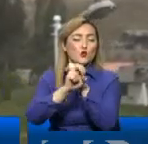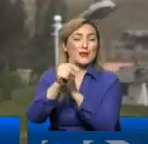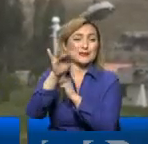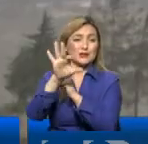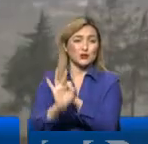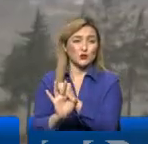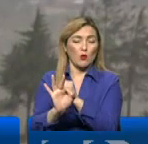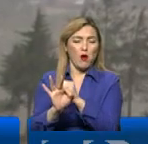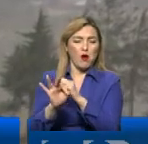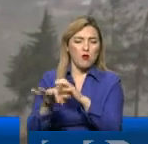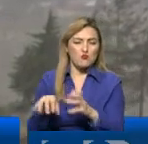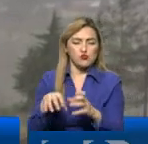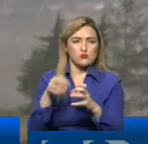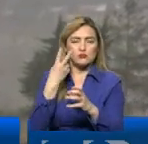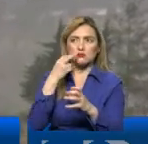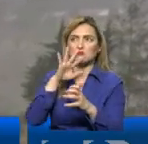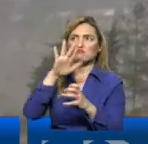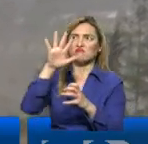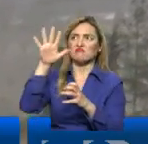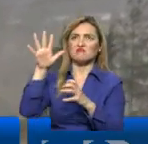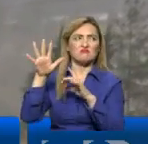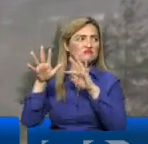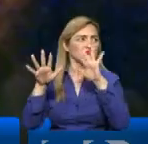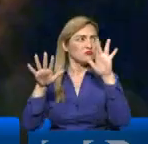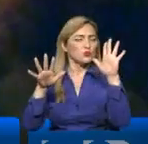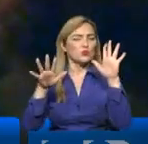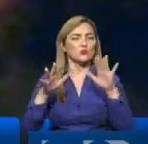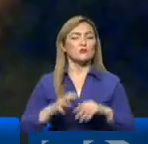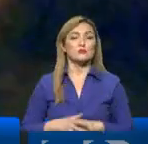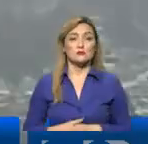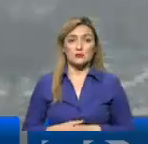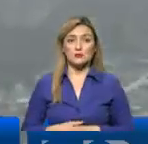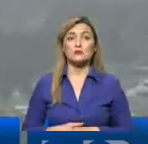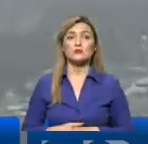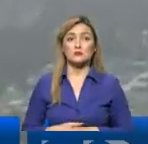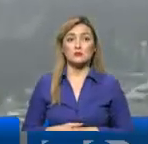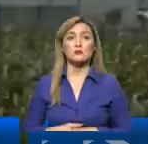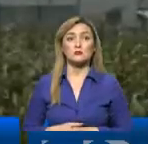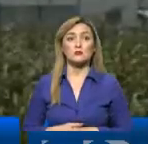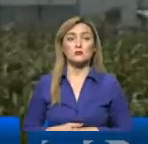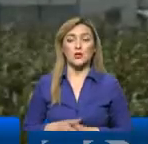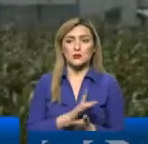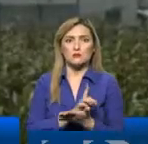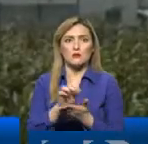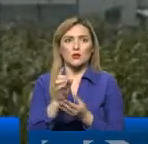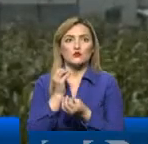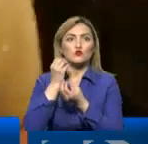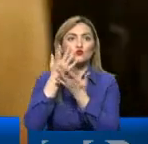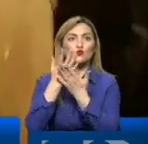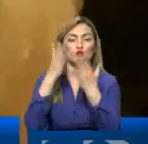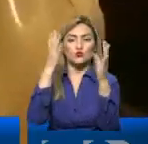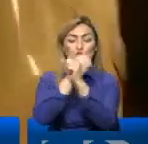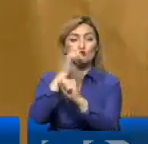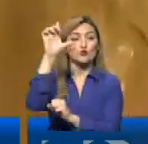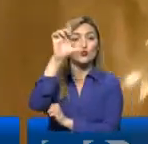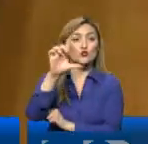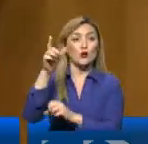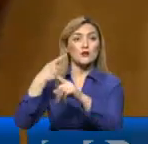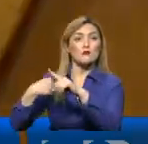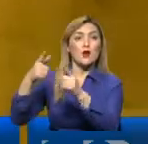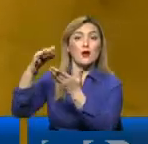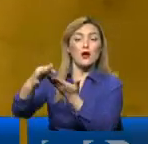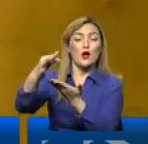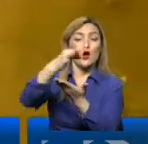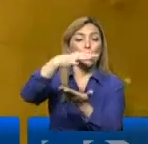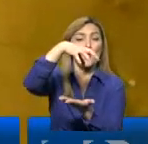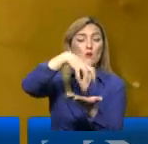se hizo visible en el ambiente al respecto hubo reportes durante toda la semana la noche del lunes también cayó en varios cantones